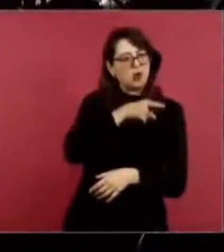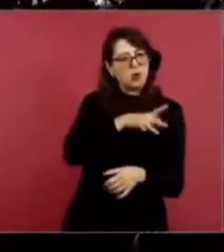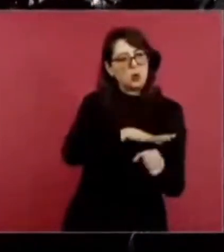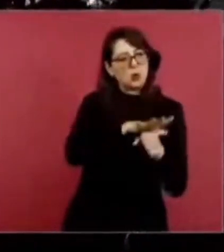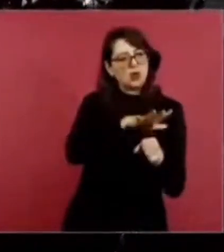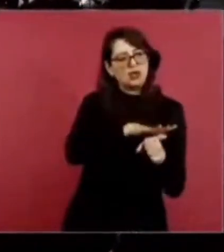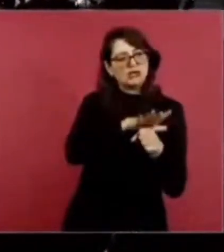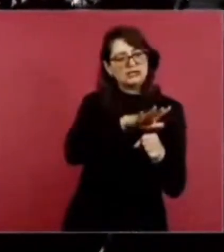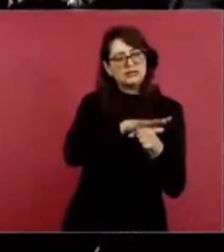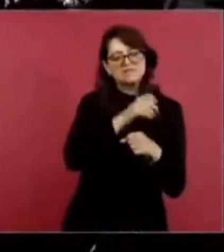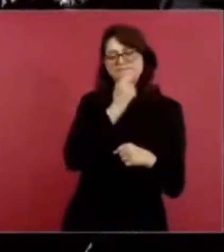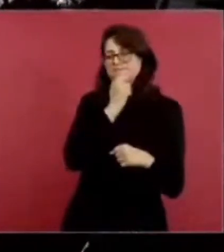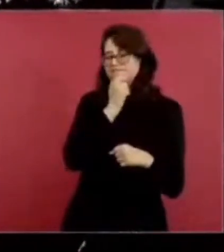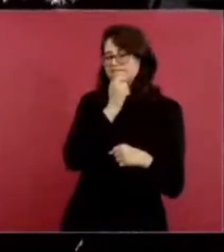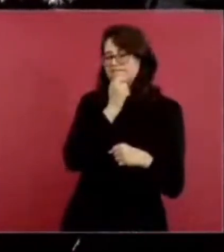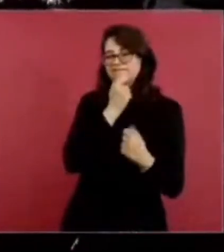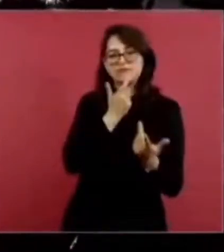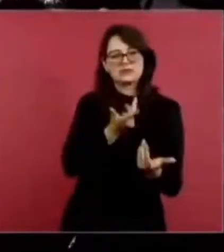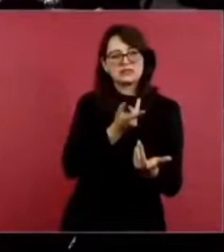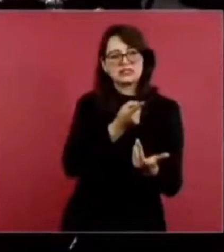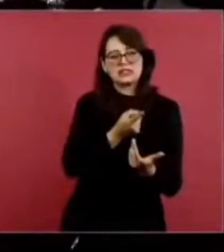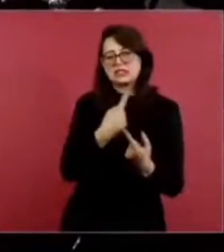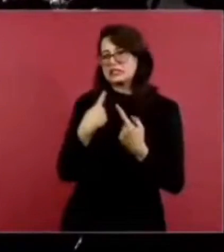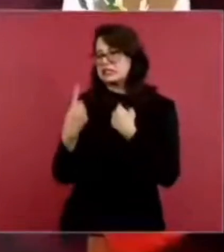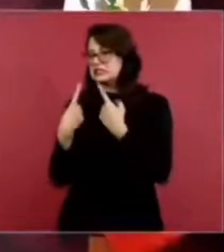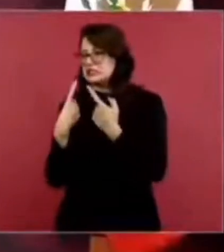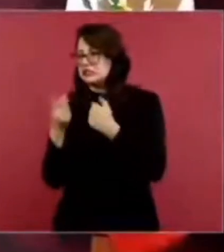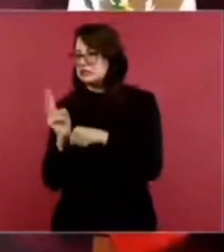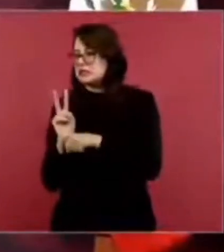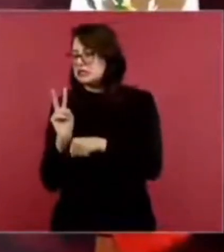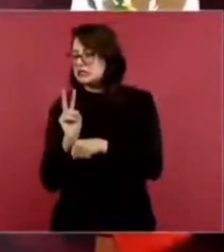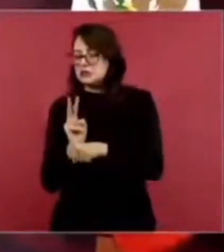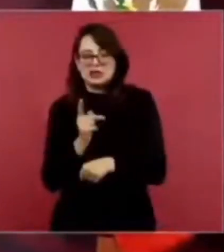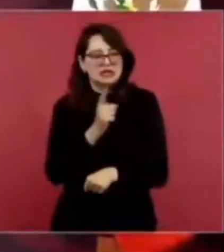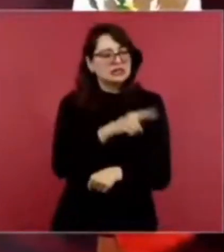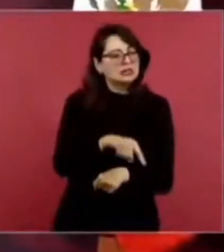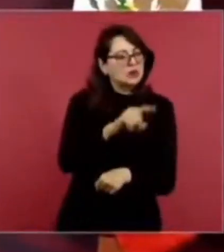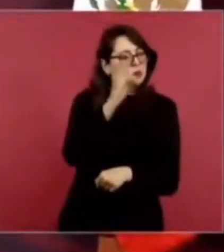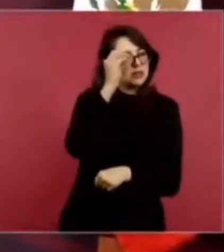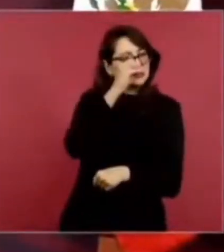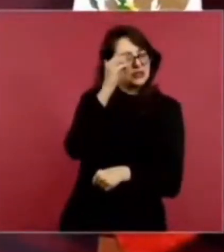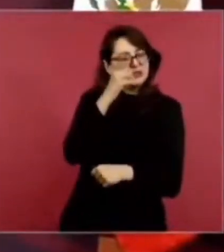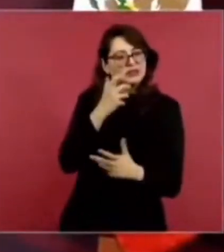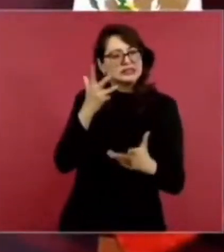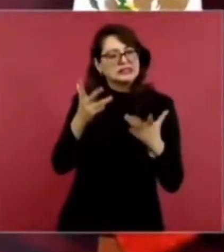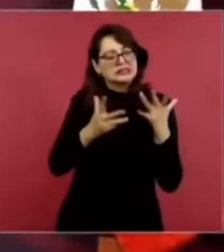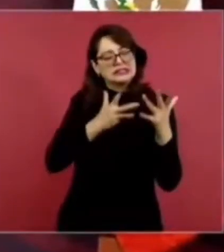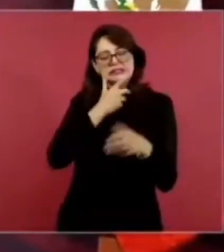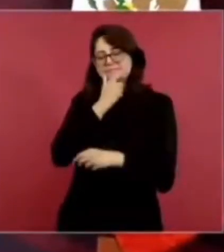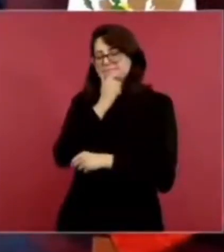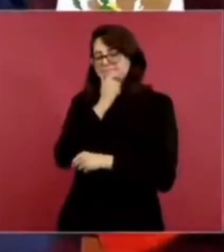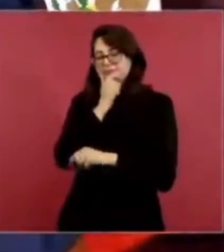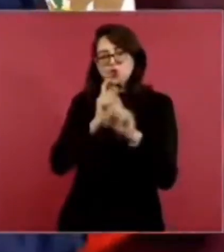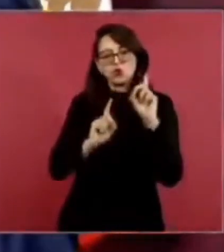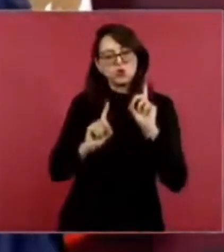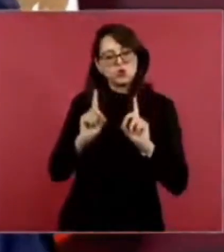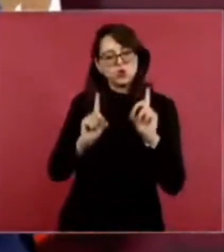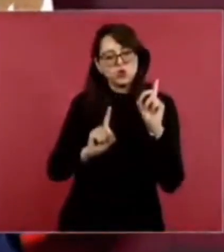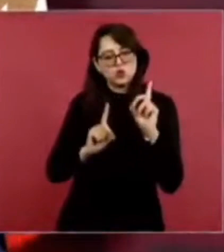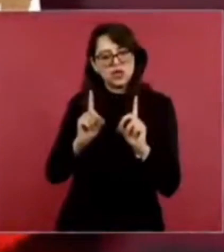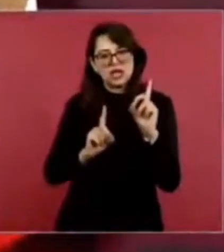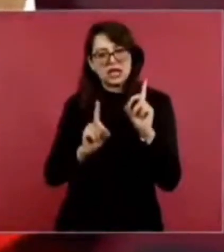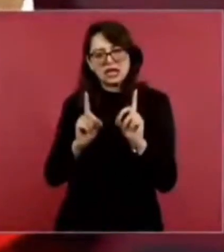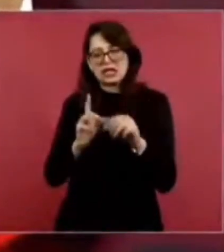se continúa la negociación con el gobierno de Venezuela? ¿Qué van a decir los